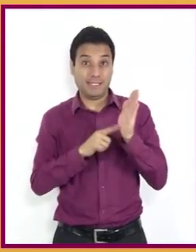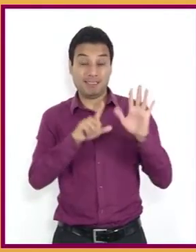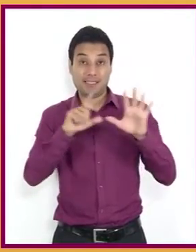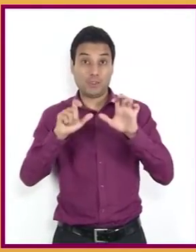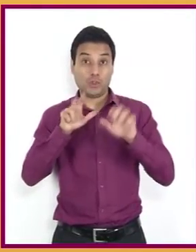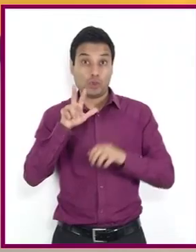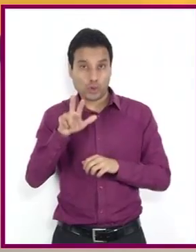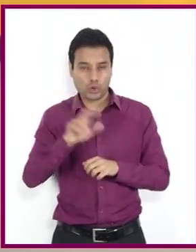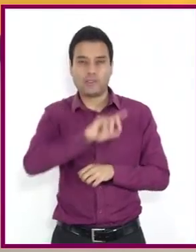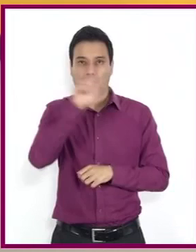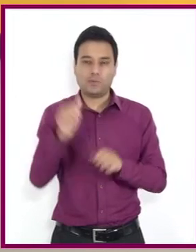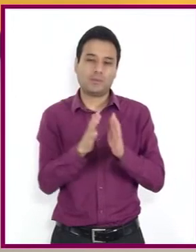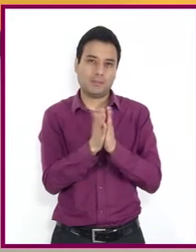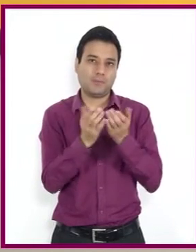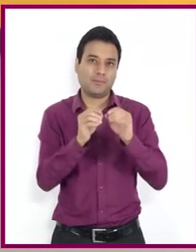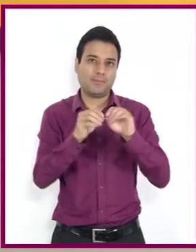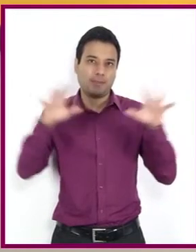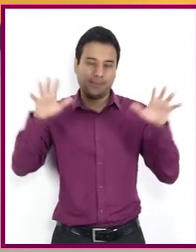1718.